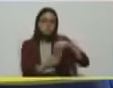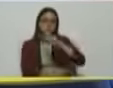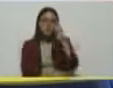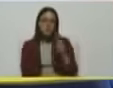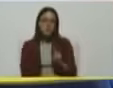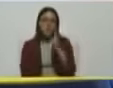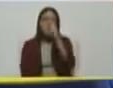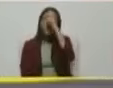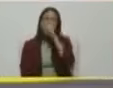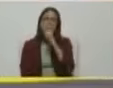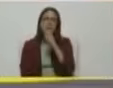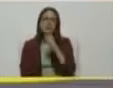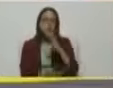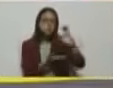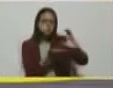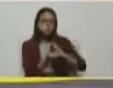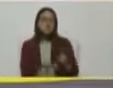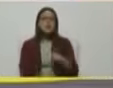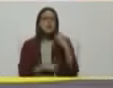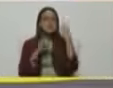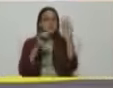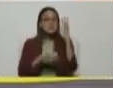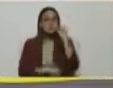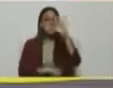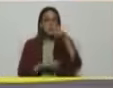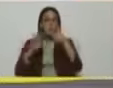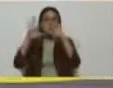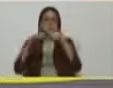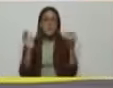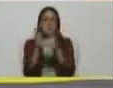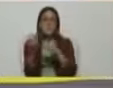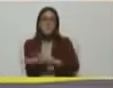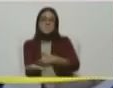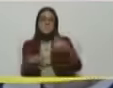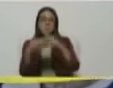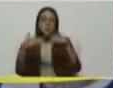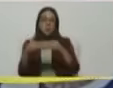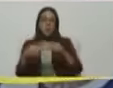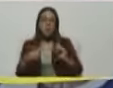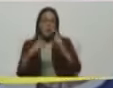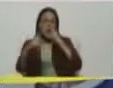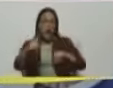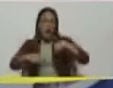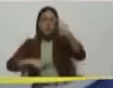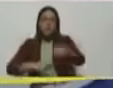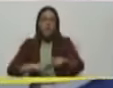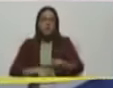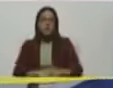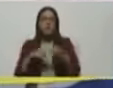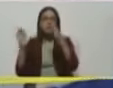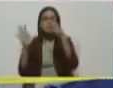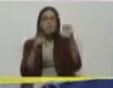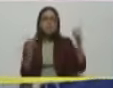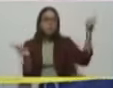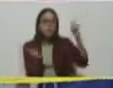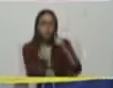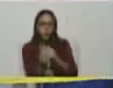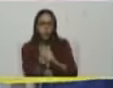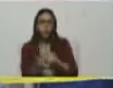ingresaron 56 mil millones de dólares y al otro año ingresaron 700 millones de